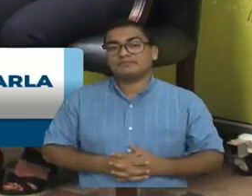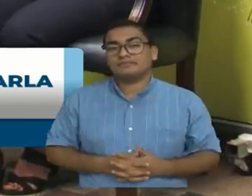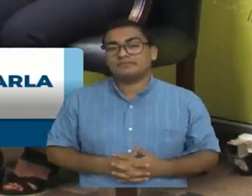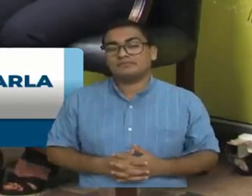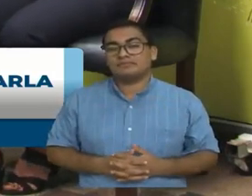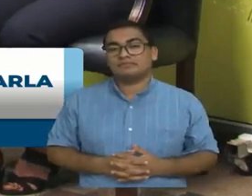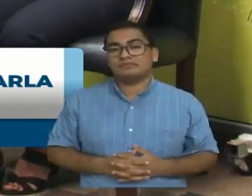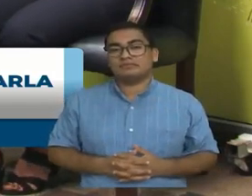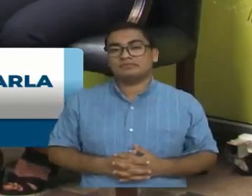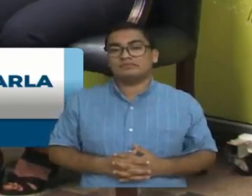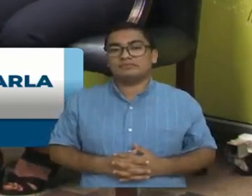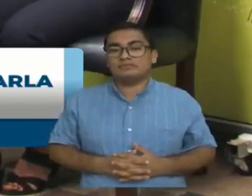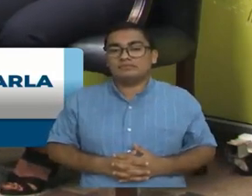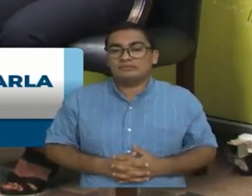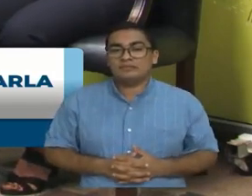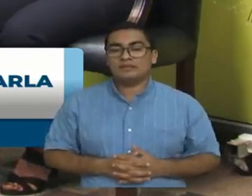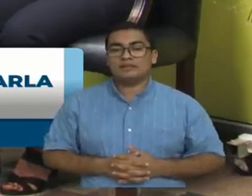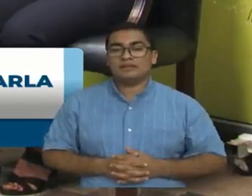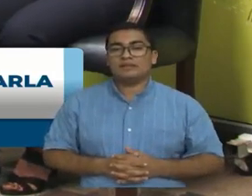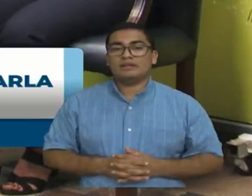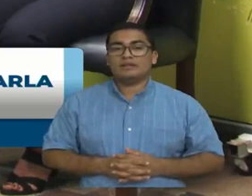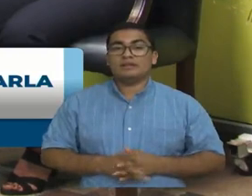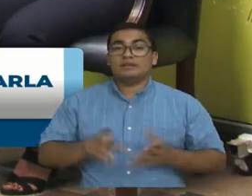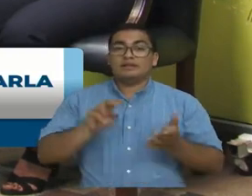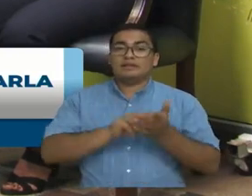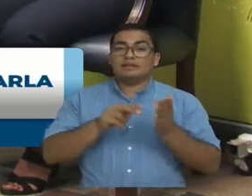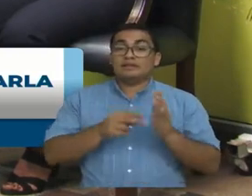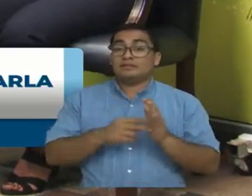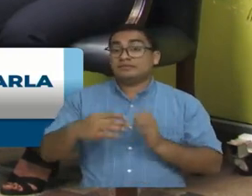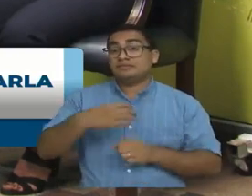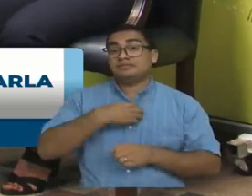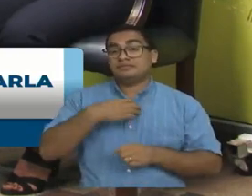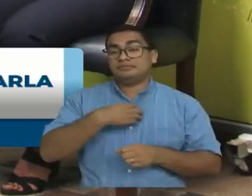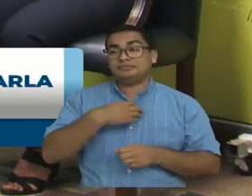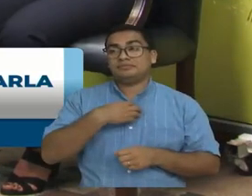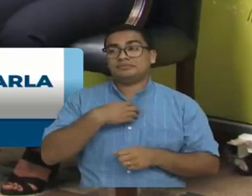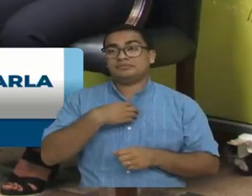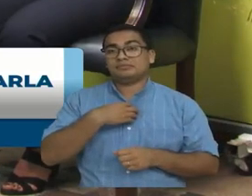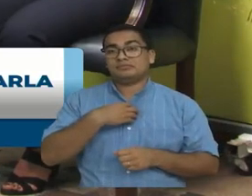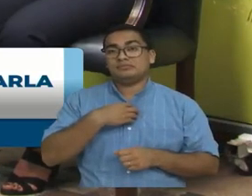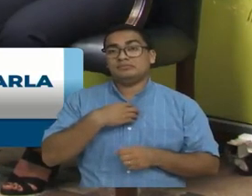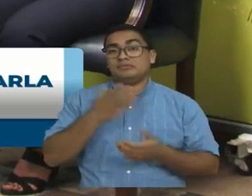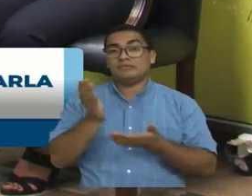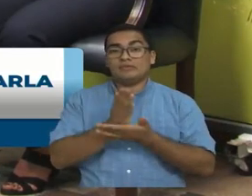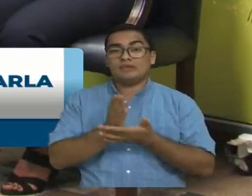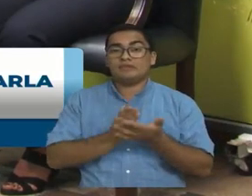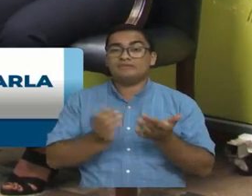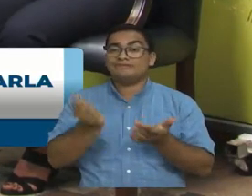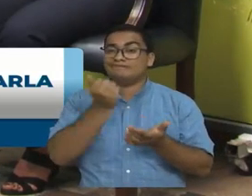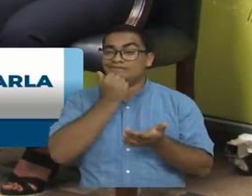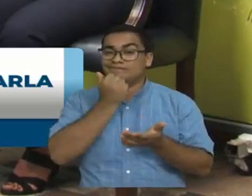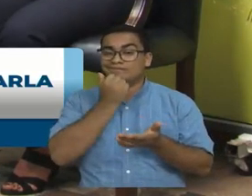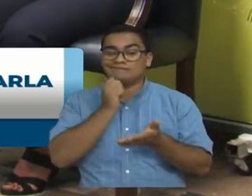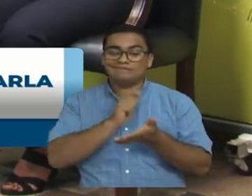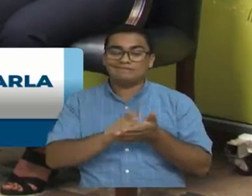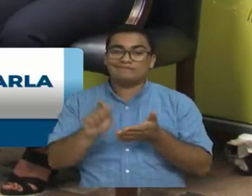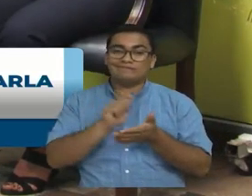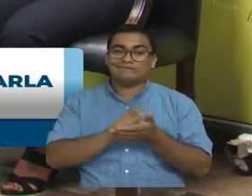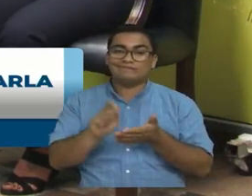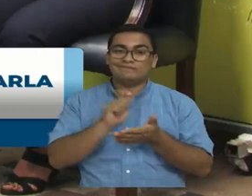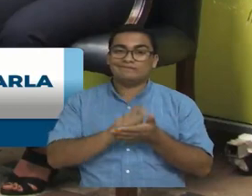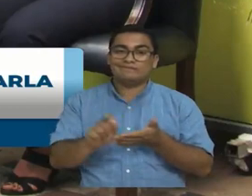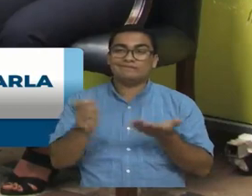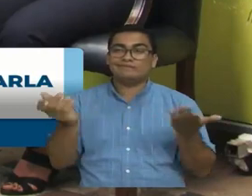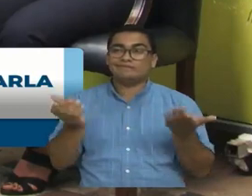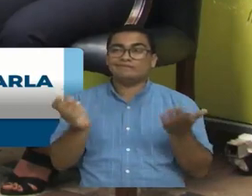va relativo también a la sintomatología con que se presenta, ¿verdad? Los errores de escribir, de escritura,